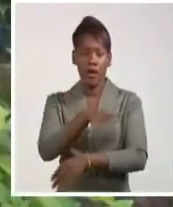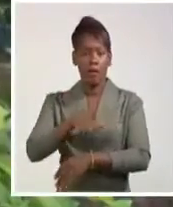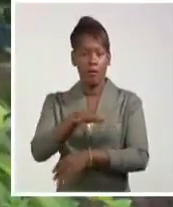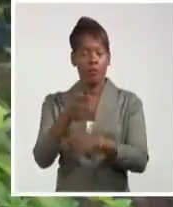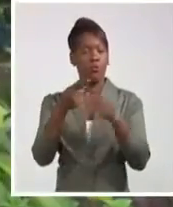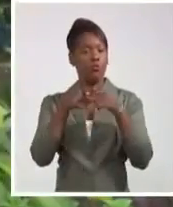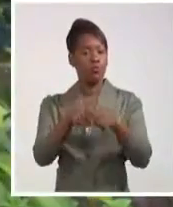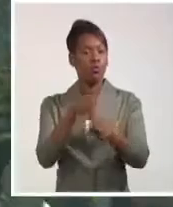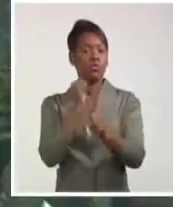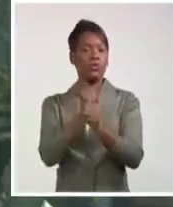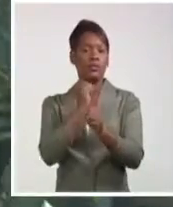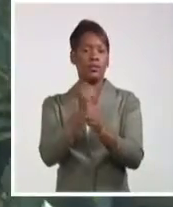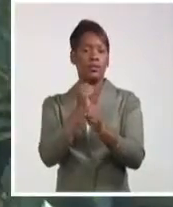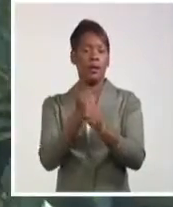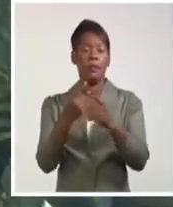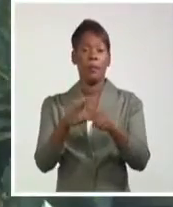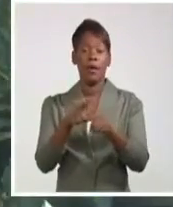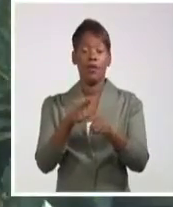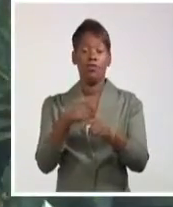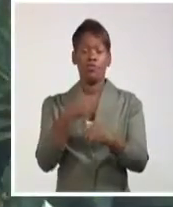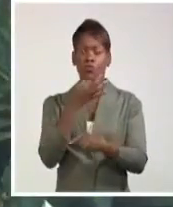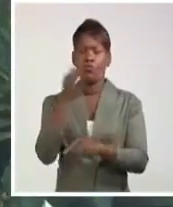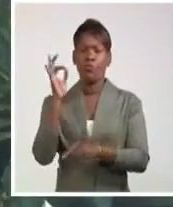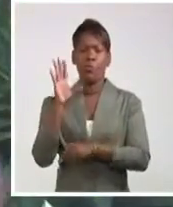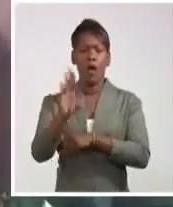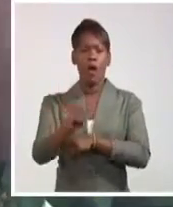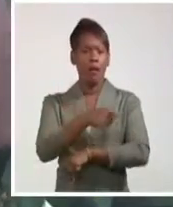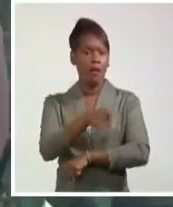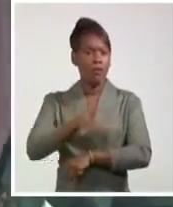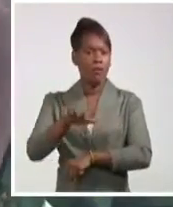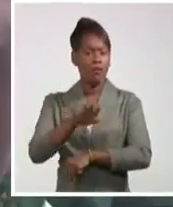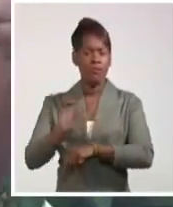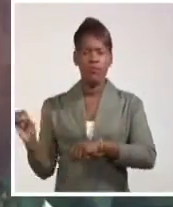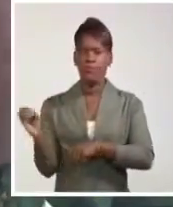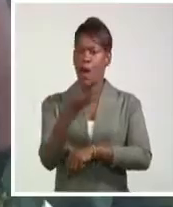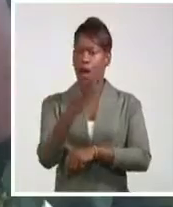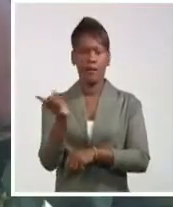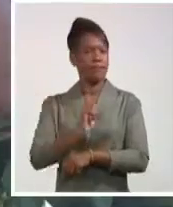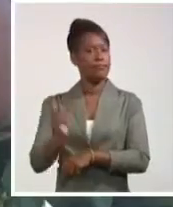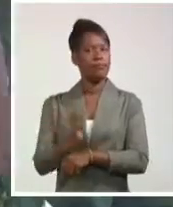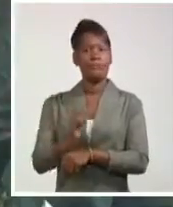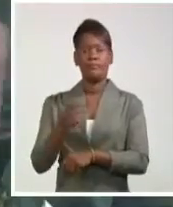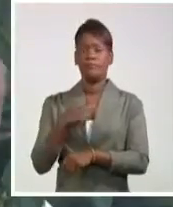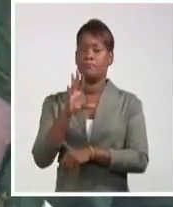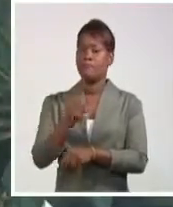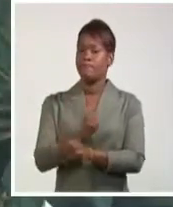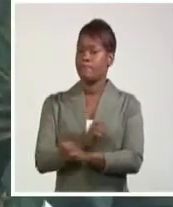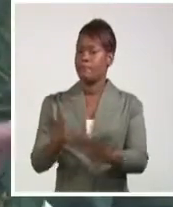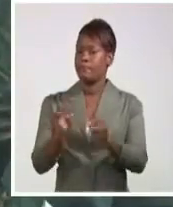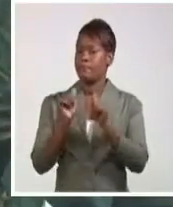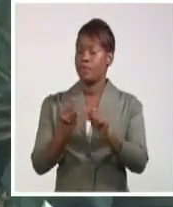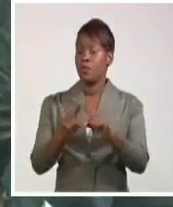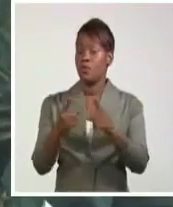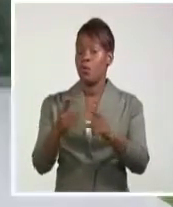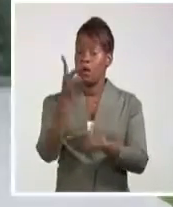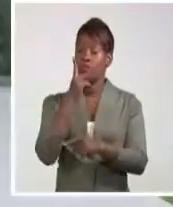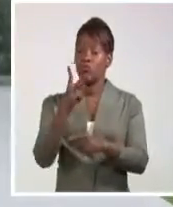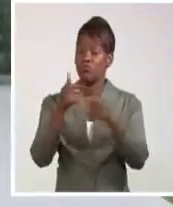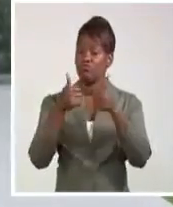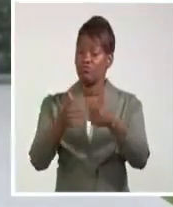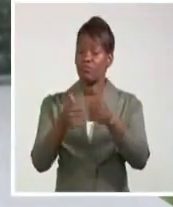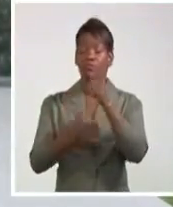delegado. El pueblo no se merece mentira. El pueblo se merece verdad, contrato, con atención política. Esa es la